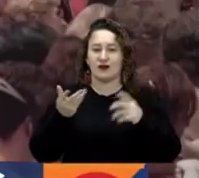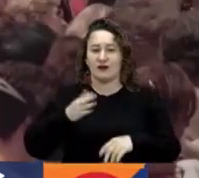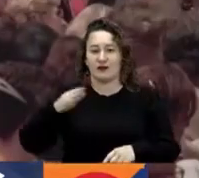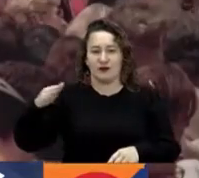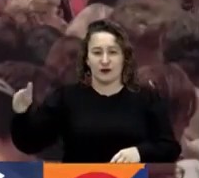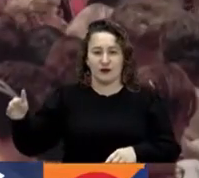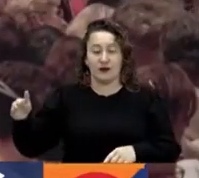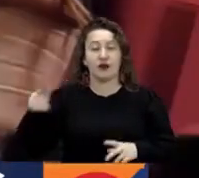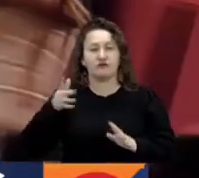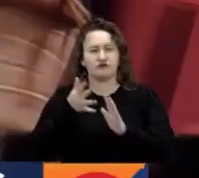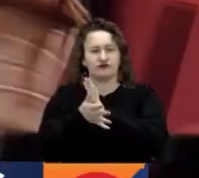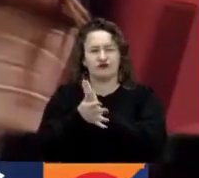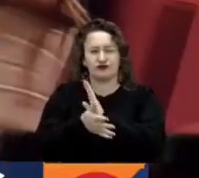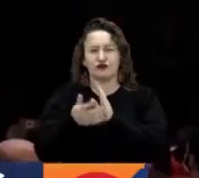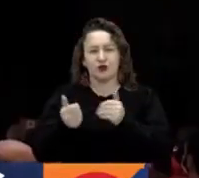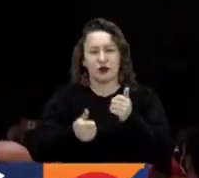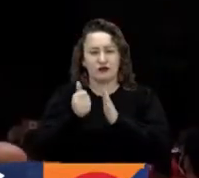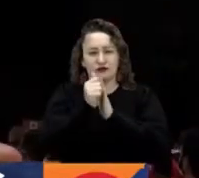contaremos cuál es la programación.